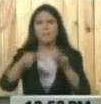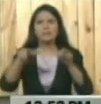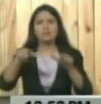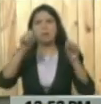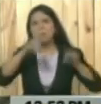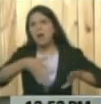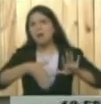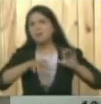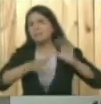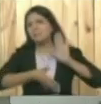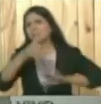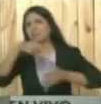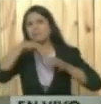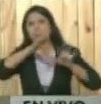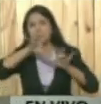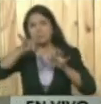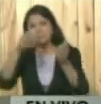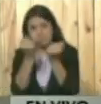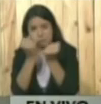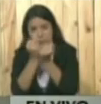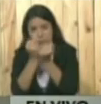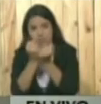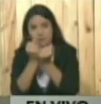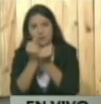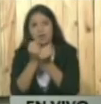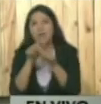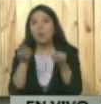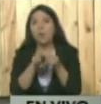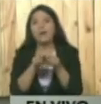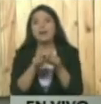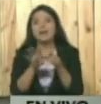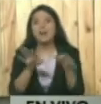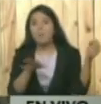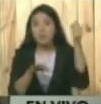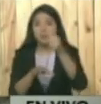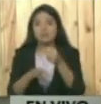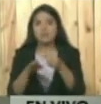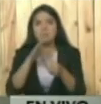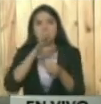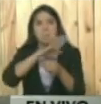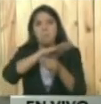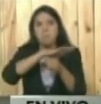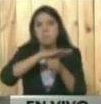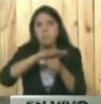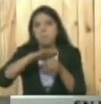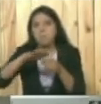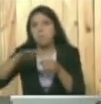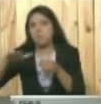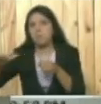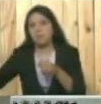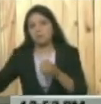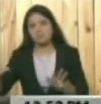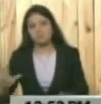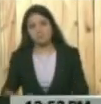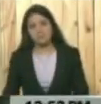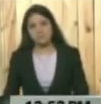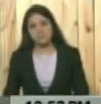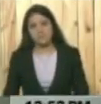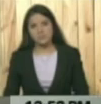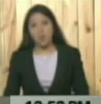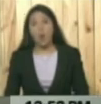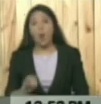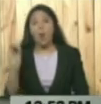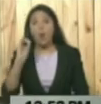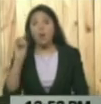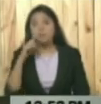Pareciera querer imponerse una especie de silencio, pareciera querer ver hacia un